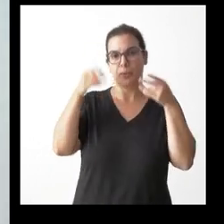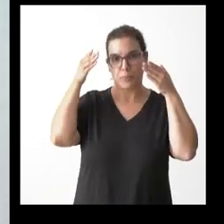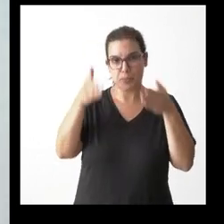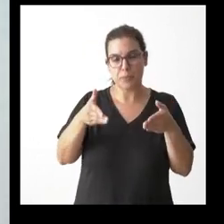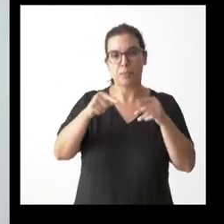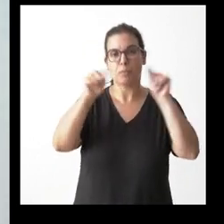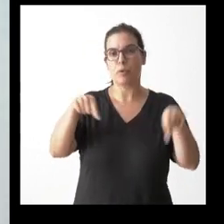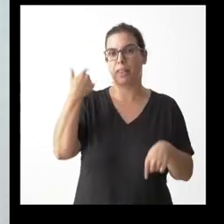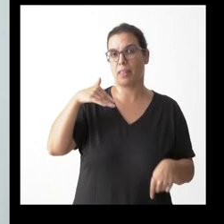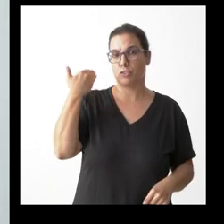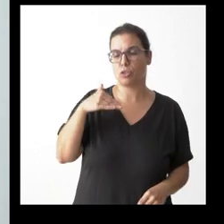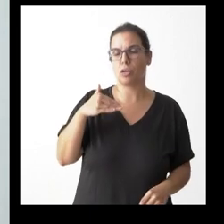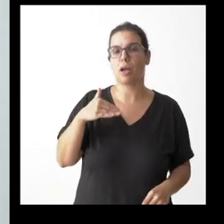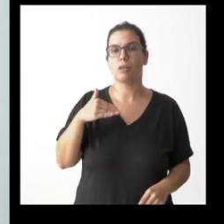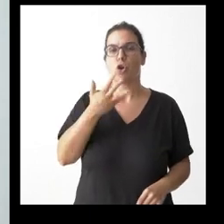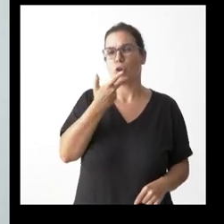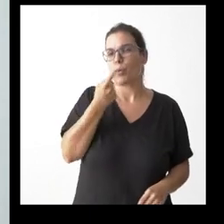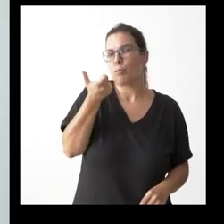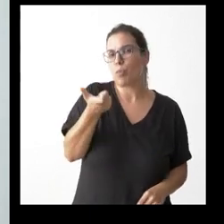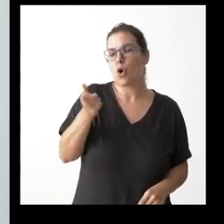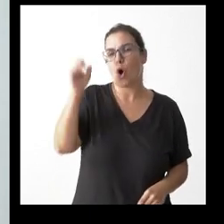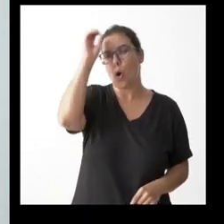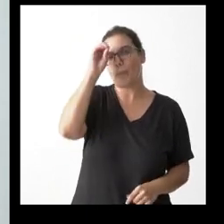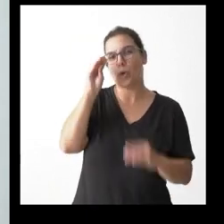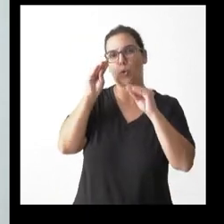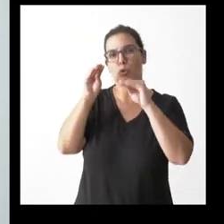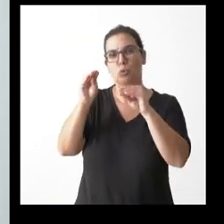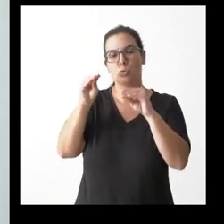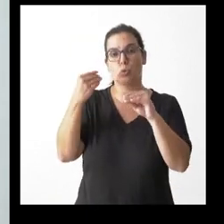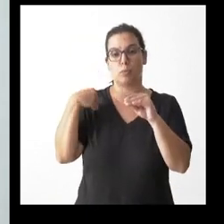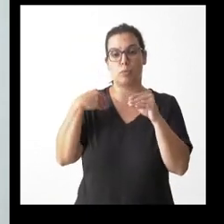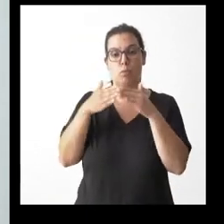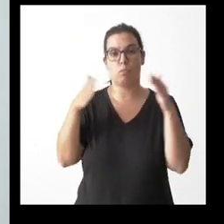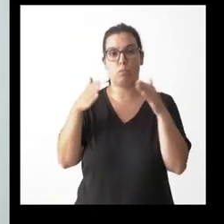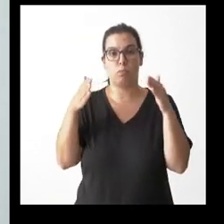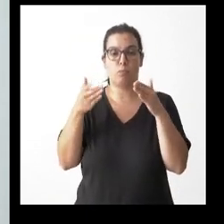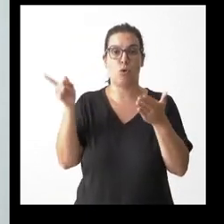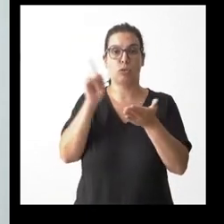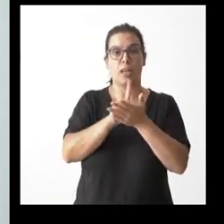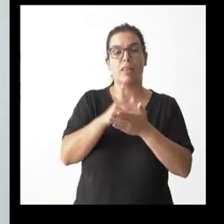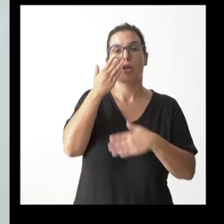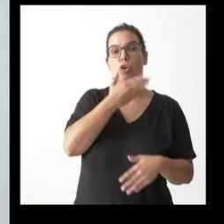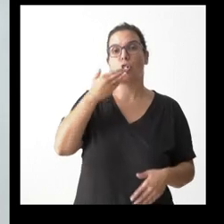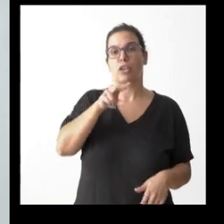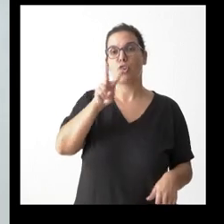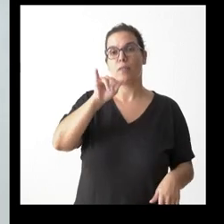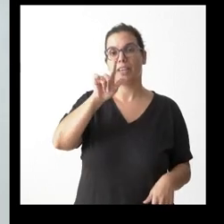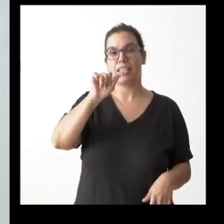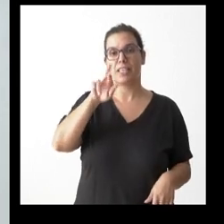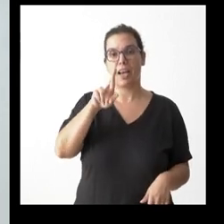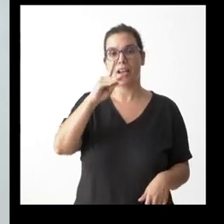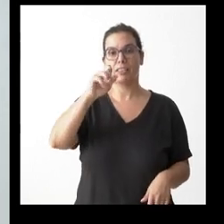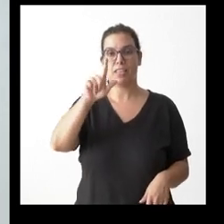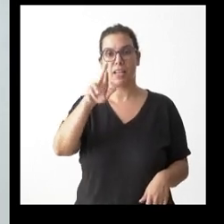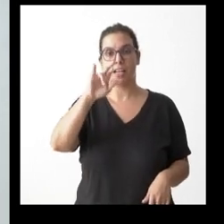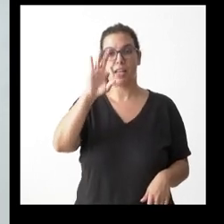Soria, quería conocer un poco su valoración de la reapertura del Colegio de Villar del Río, un centro que vuelve a